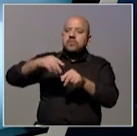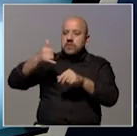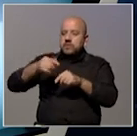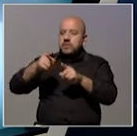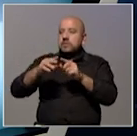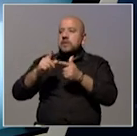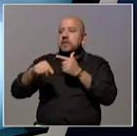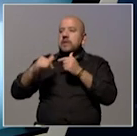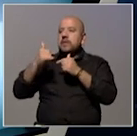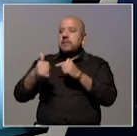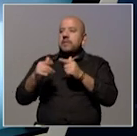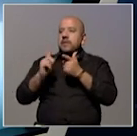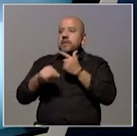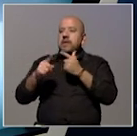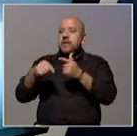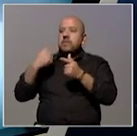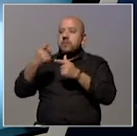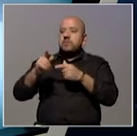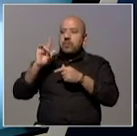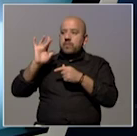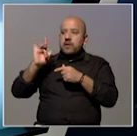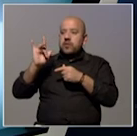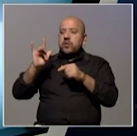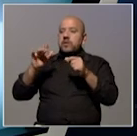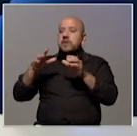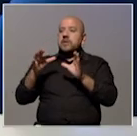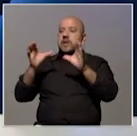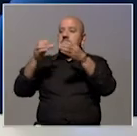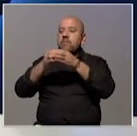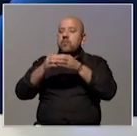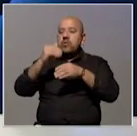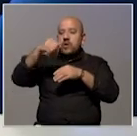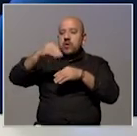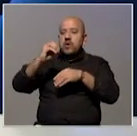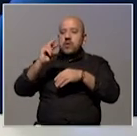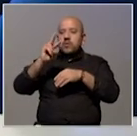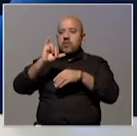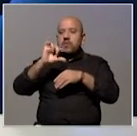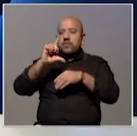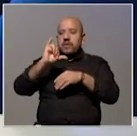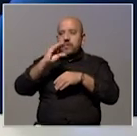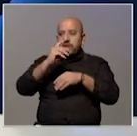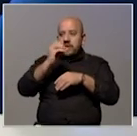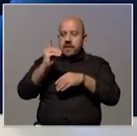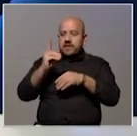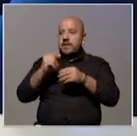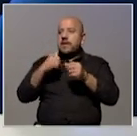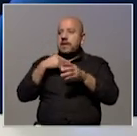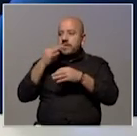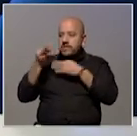tenemos en la legislación que el próximo miércoles va a ir el equipo de movilidad del ejecutivo a la comisión de legislación a explicar él